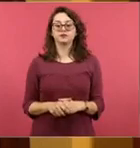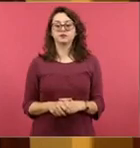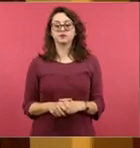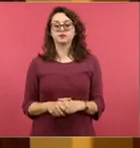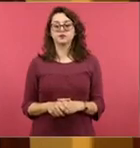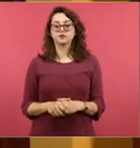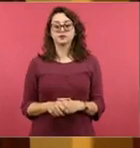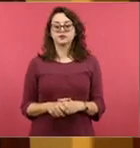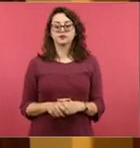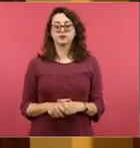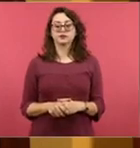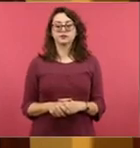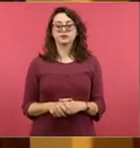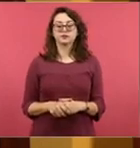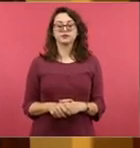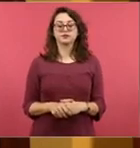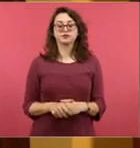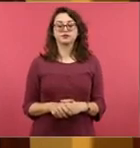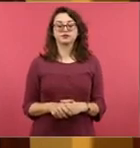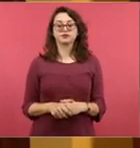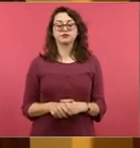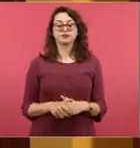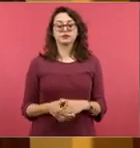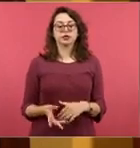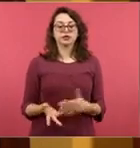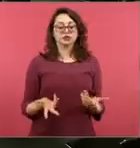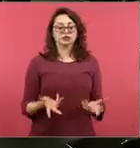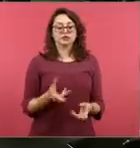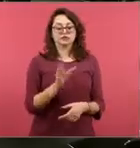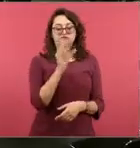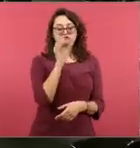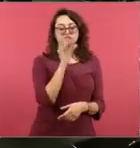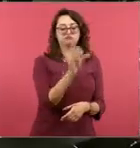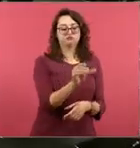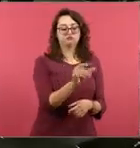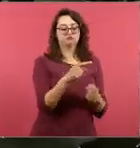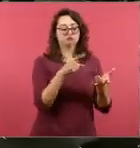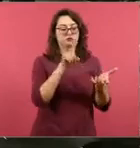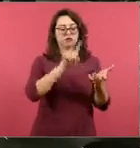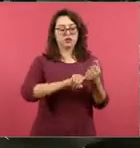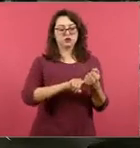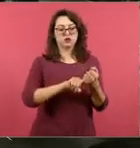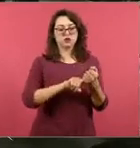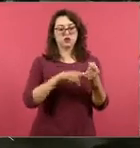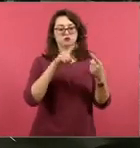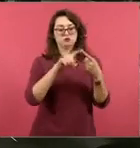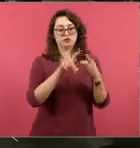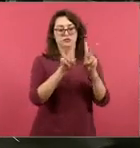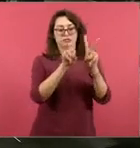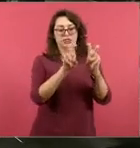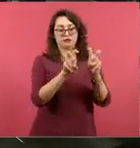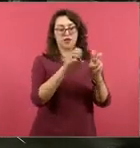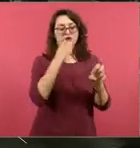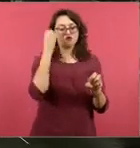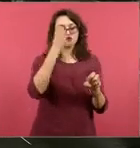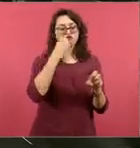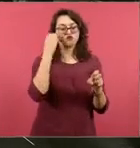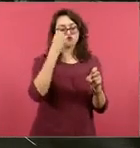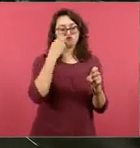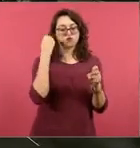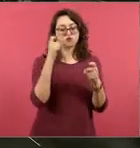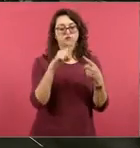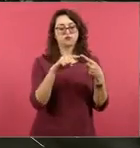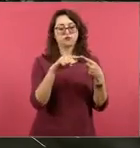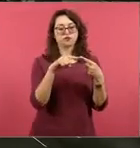vamos a encontrar un libro de artículos académicos, o también para poder tener una mejor